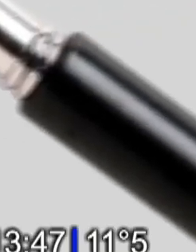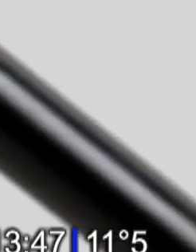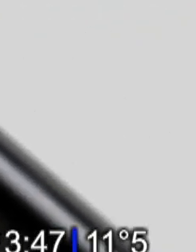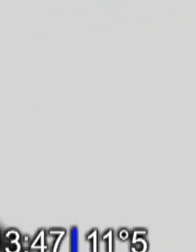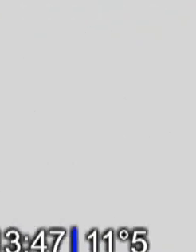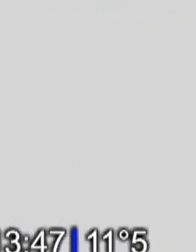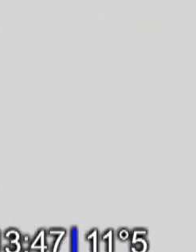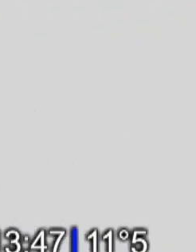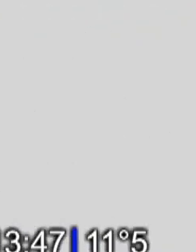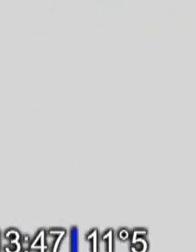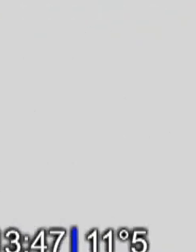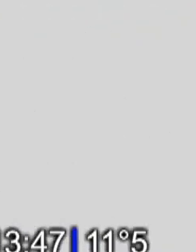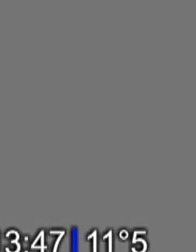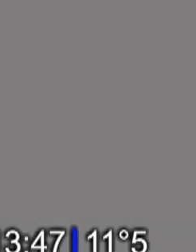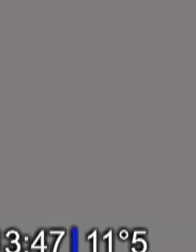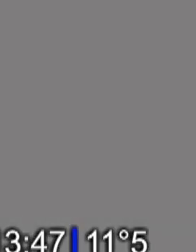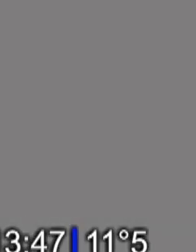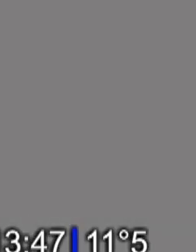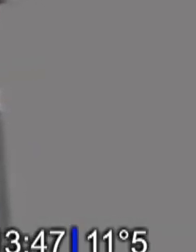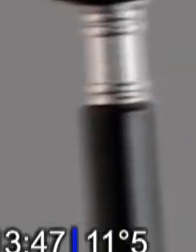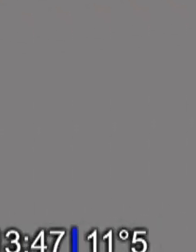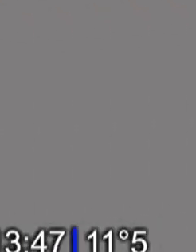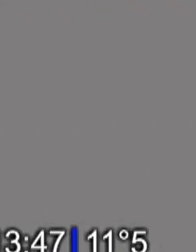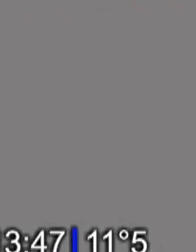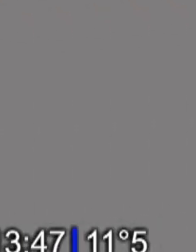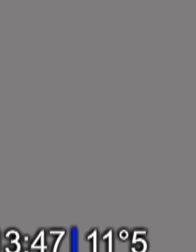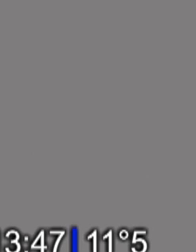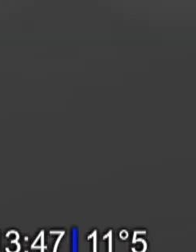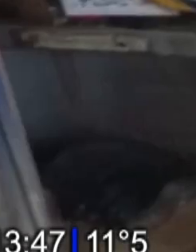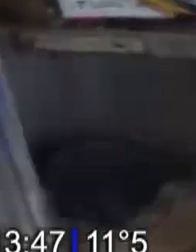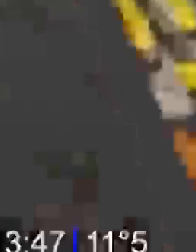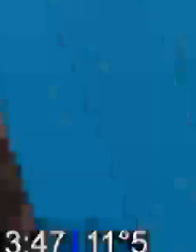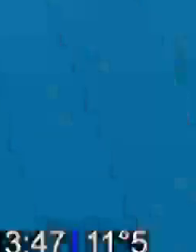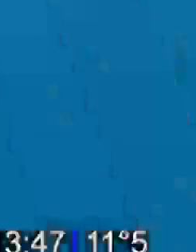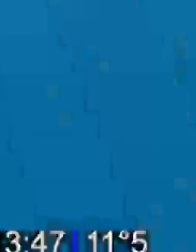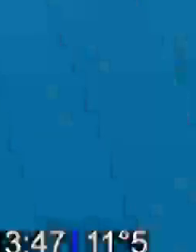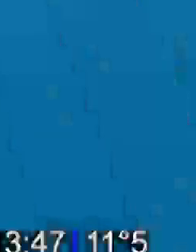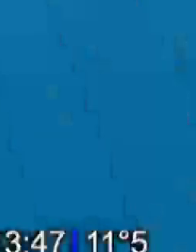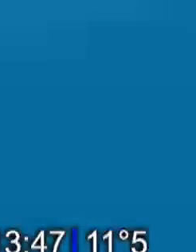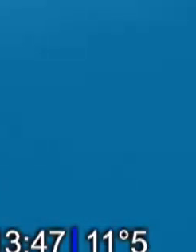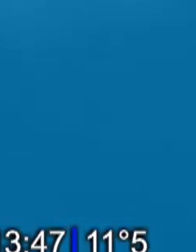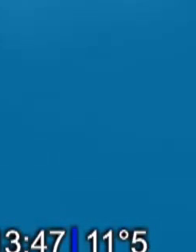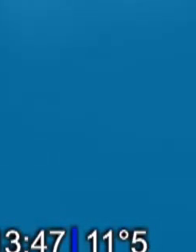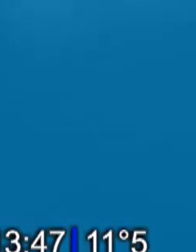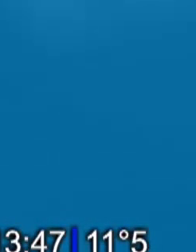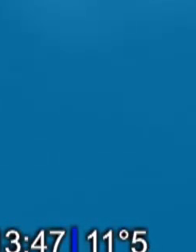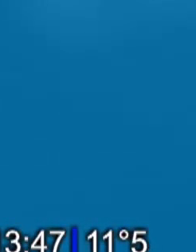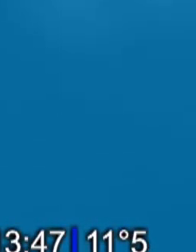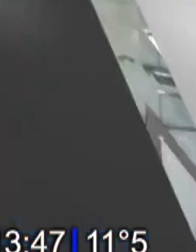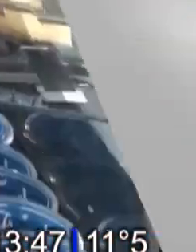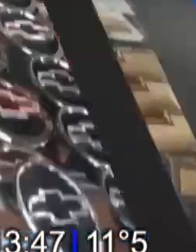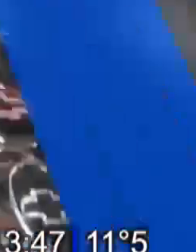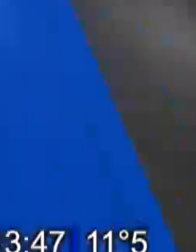En accesorios para el automotor, el que busca en El Gringo siempre encuentra. Accesorios El Gringo, todo en